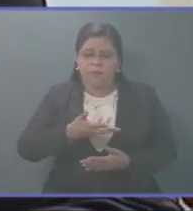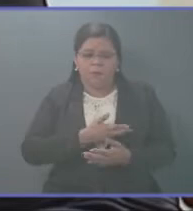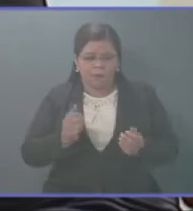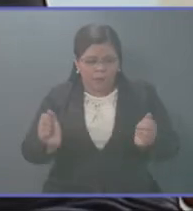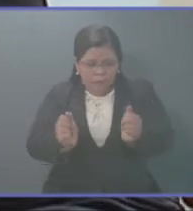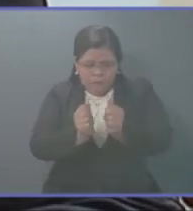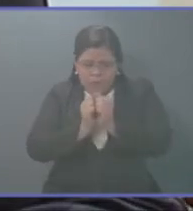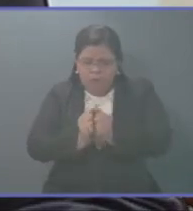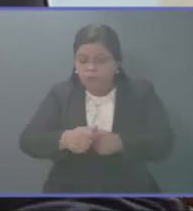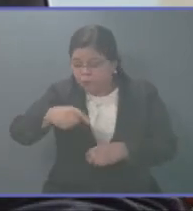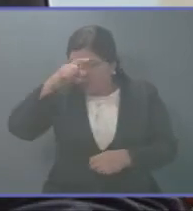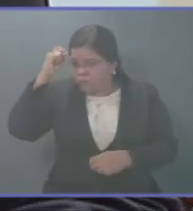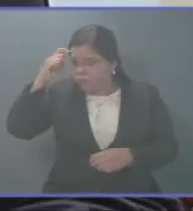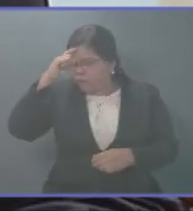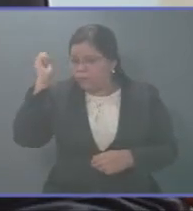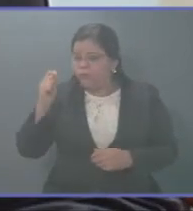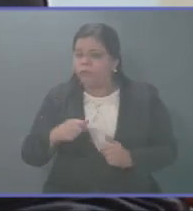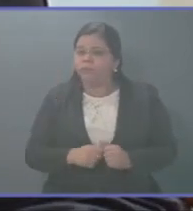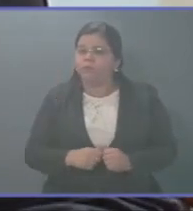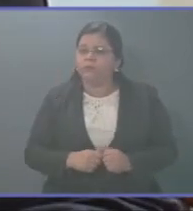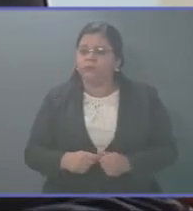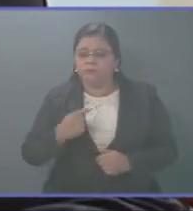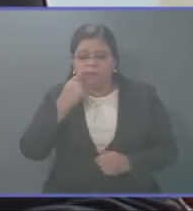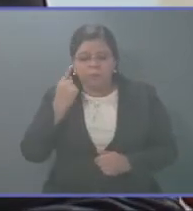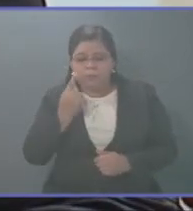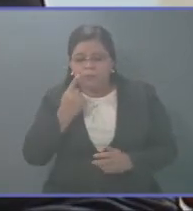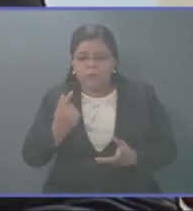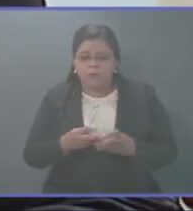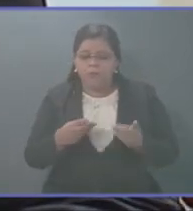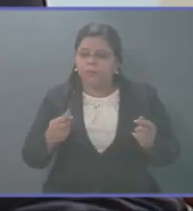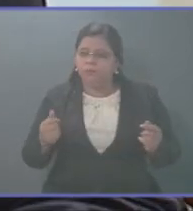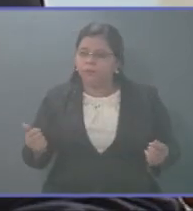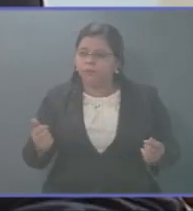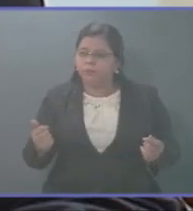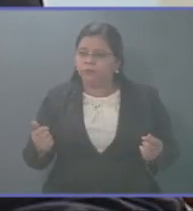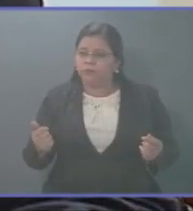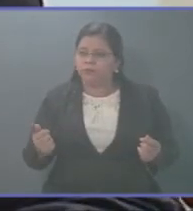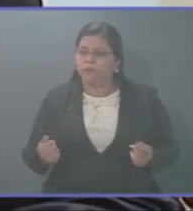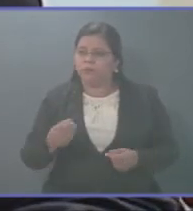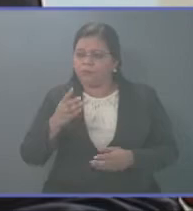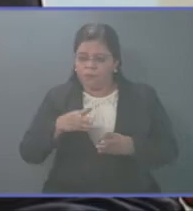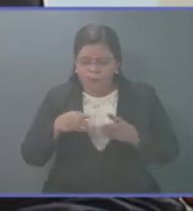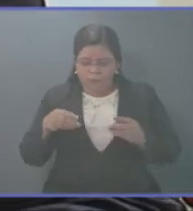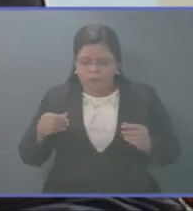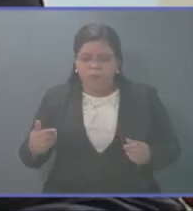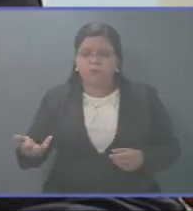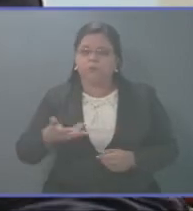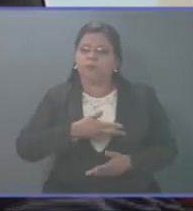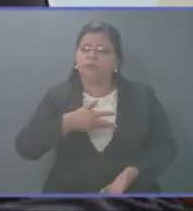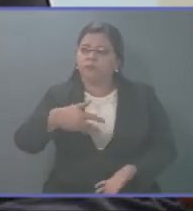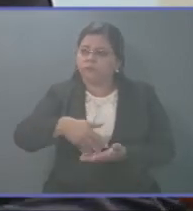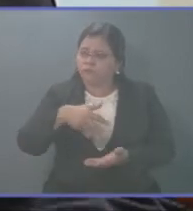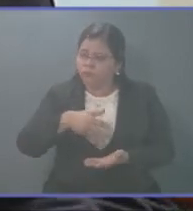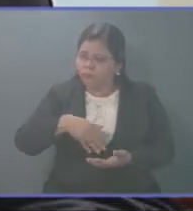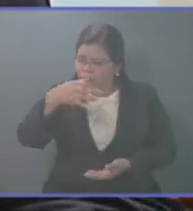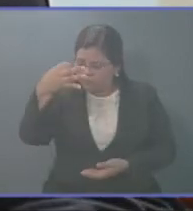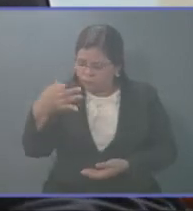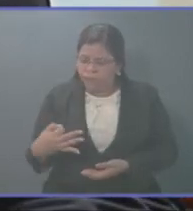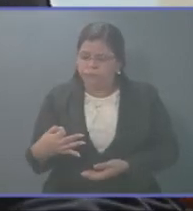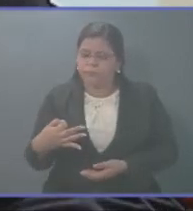esfuerzos y buscar soluciones. Soluciones que nuestro pueblo merece